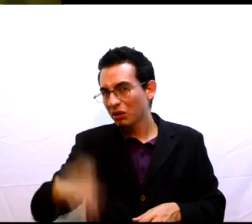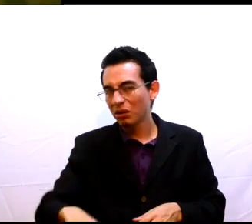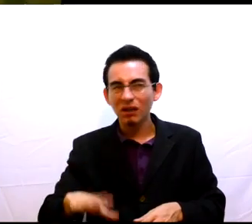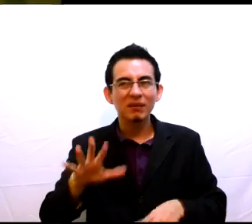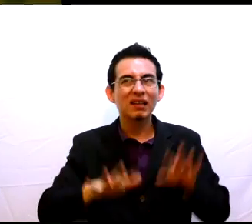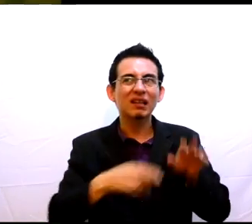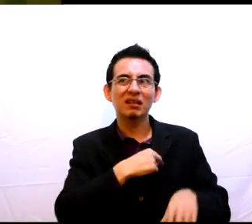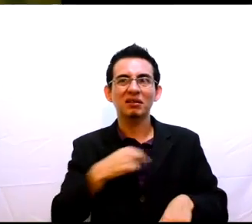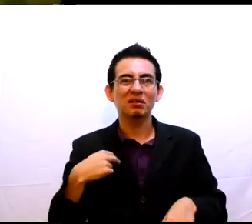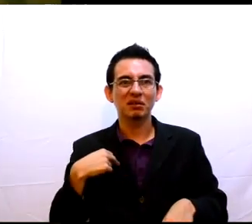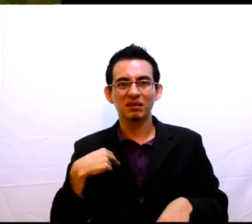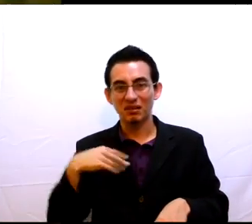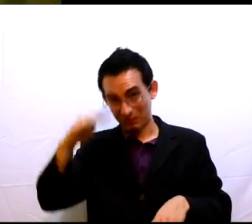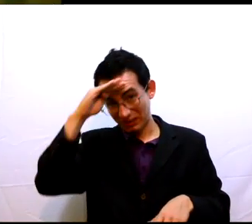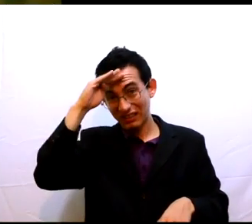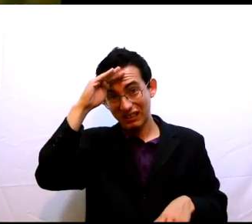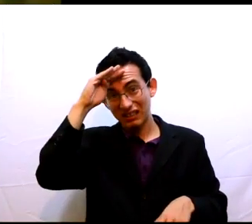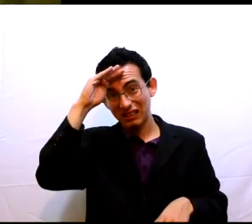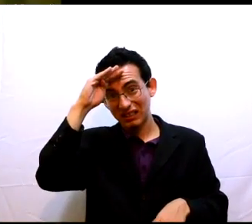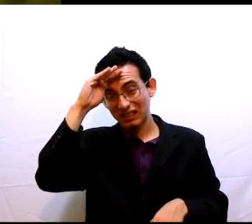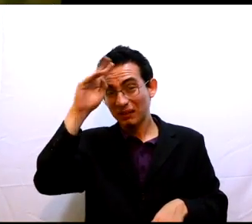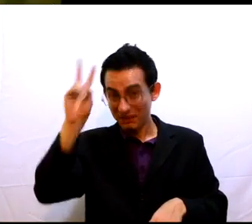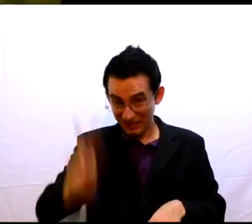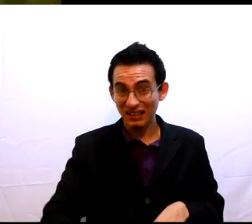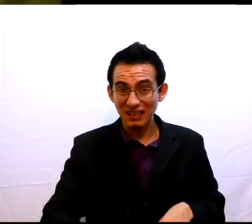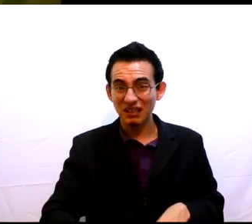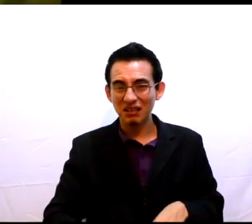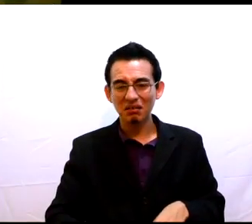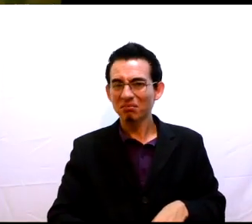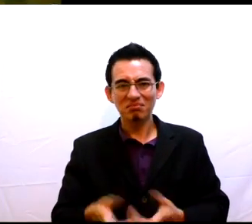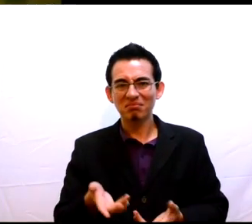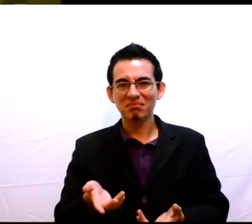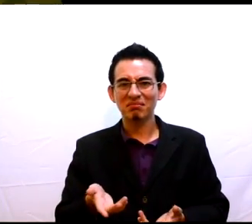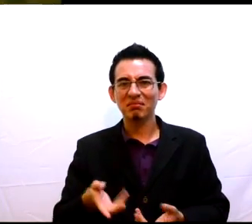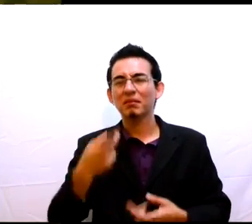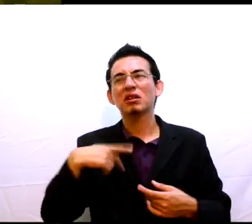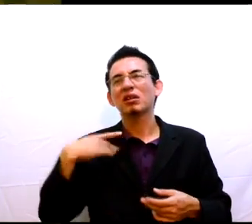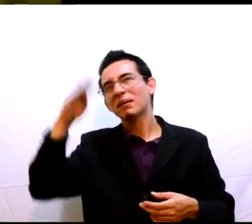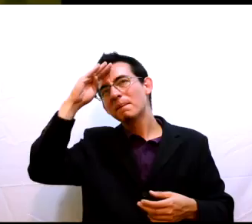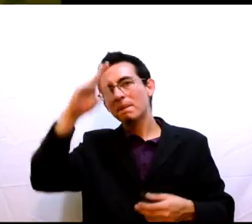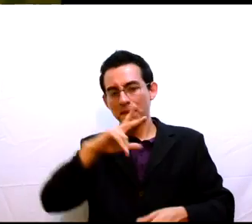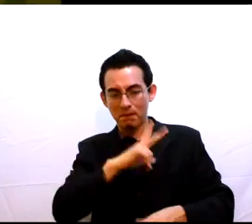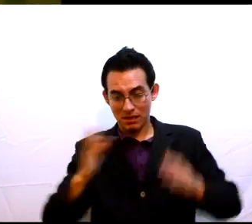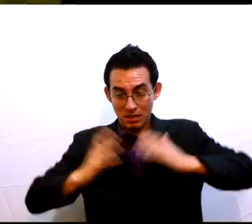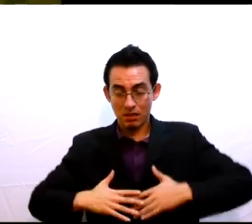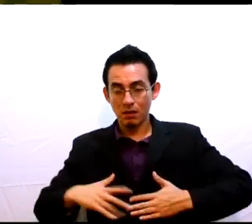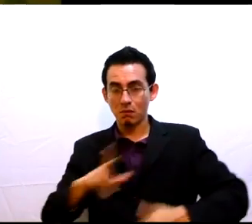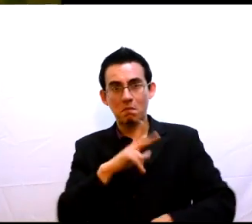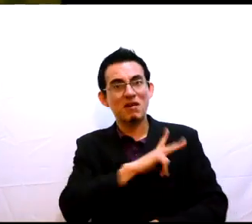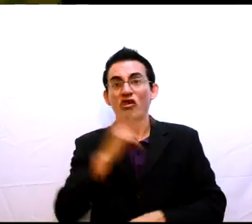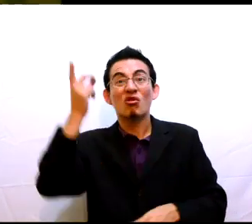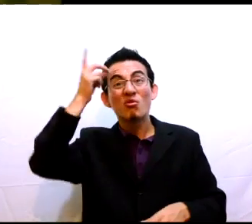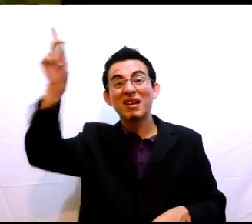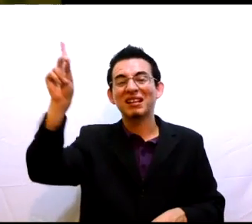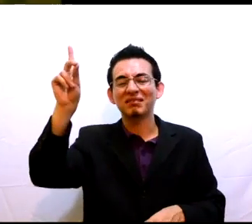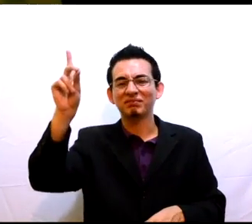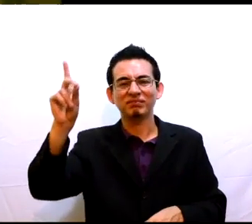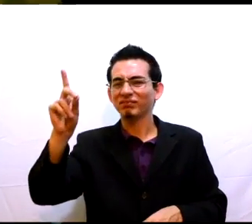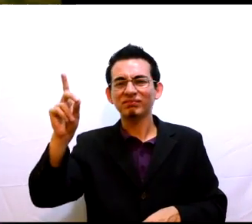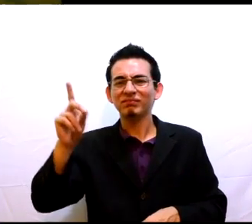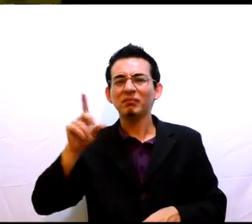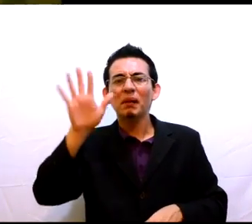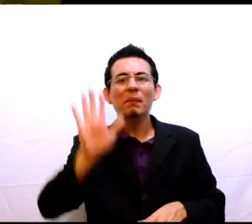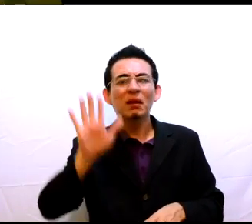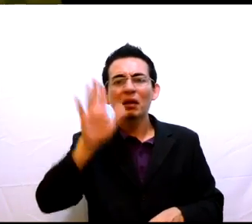y del área lo crees pues no parece nos parece hermanos de verdad en muchos nos